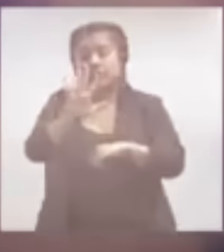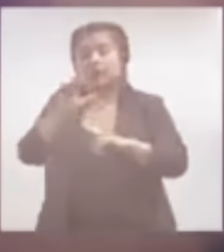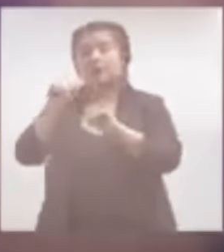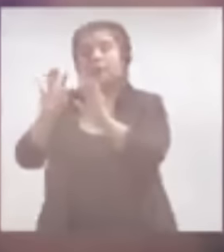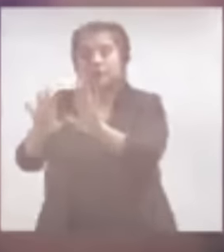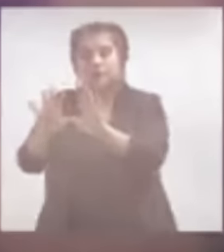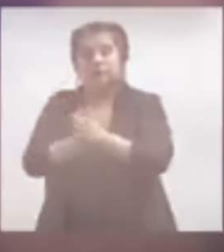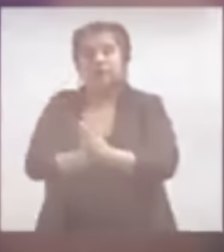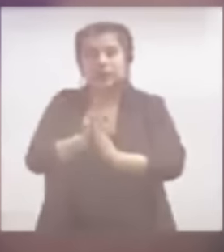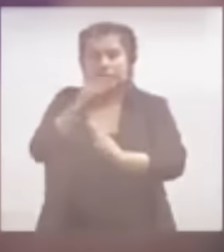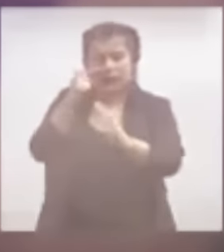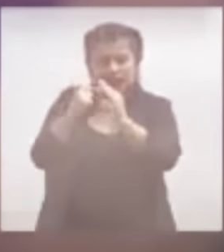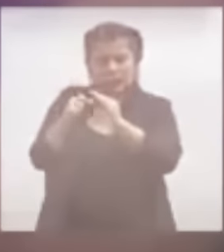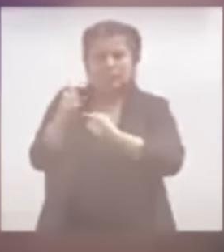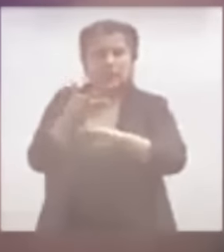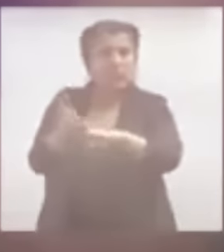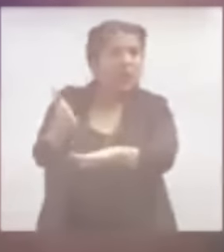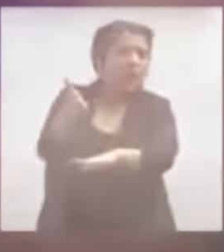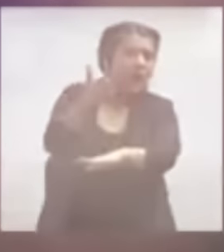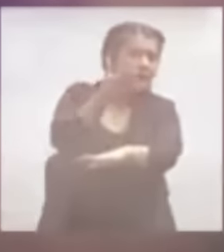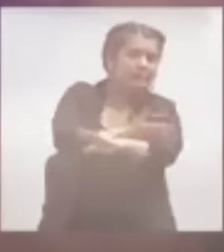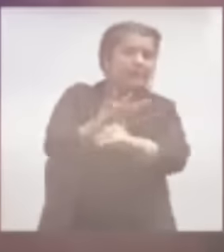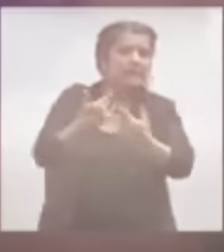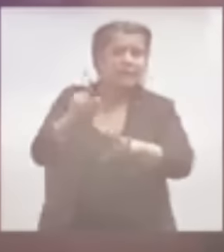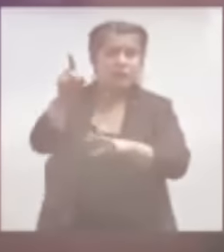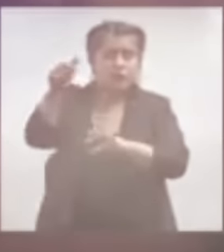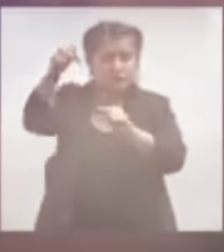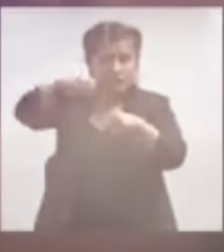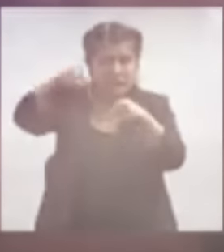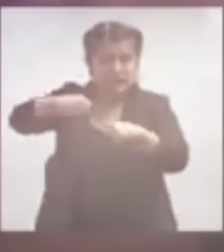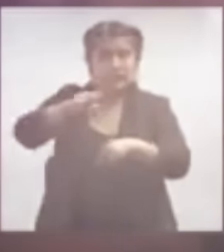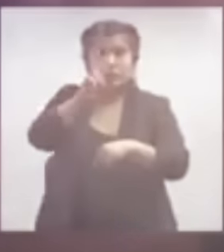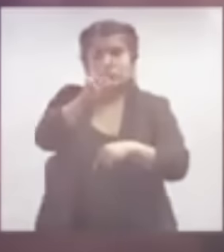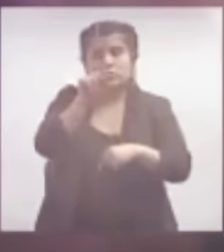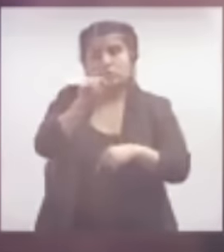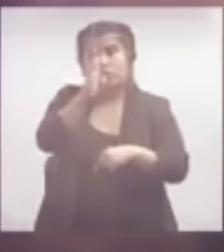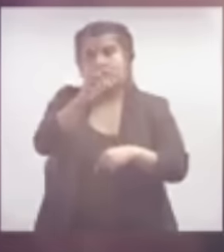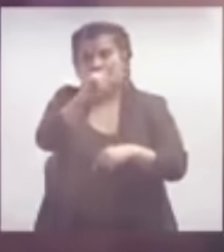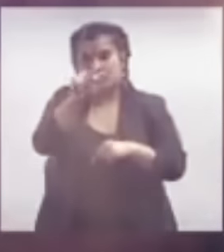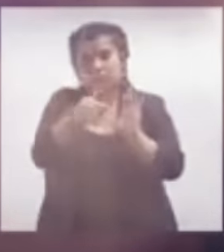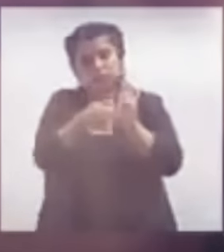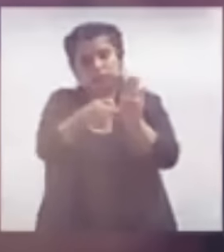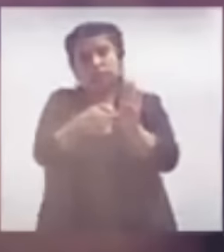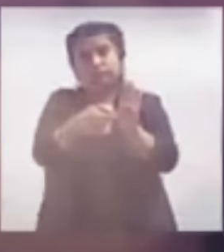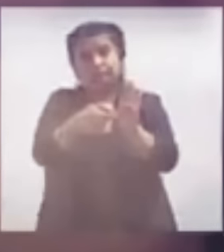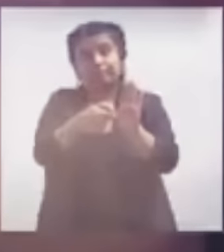6359, que ingresó mucho antes de la que usted tiene aquí en el 2.B, por